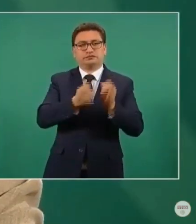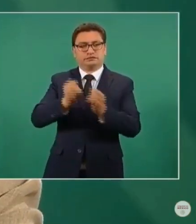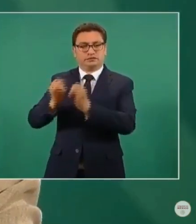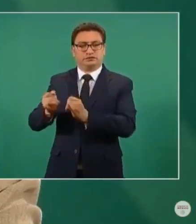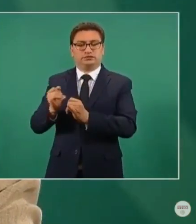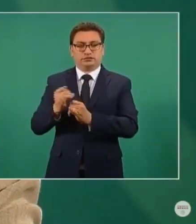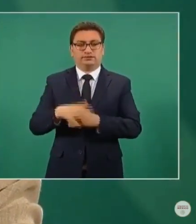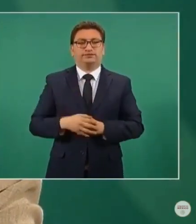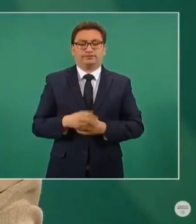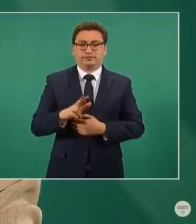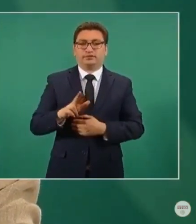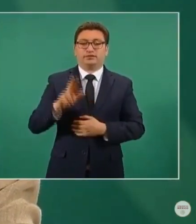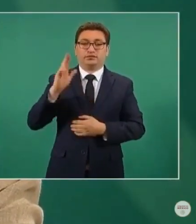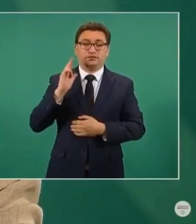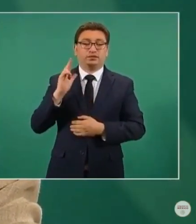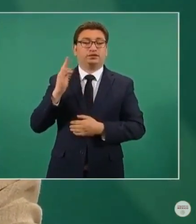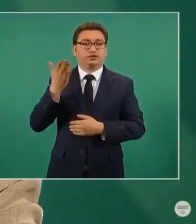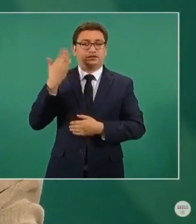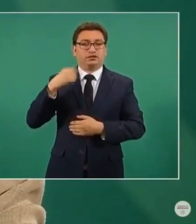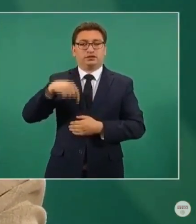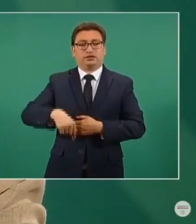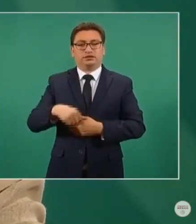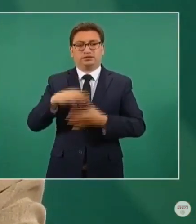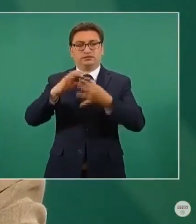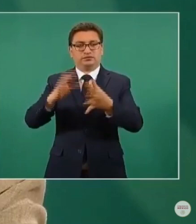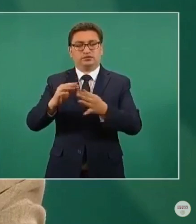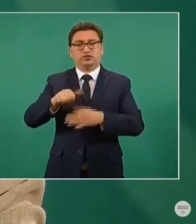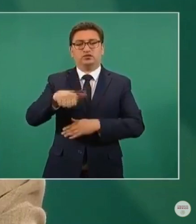martes previo aquí comentamos de